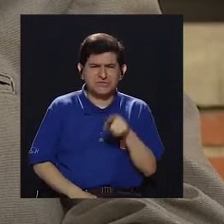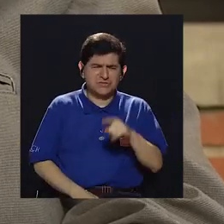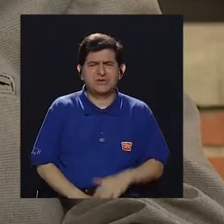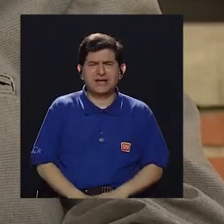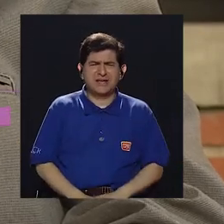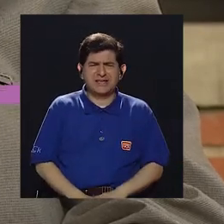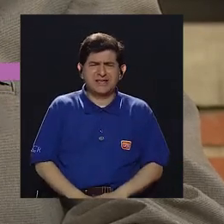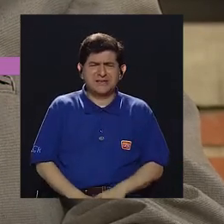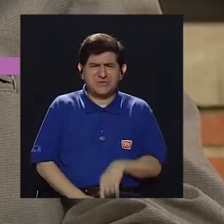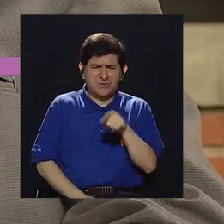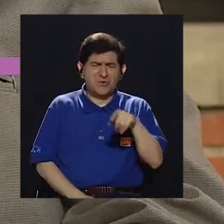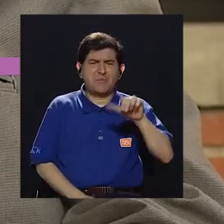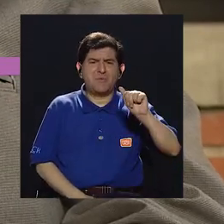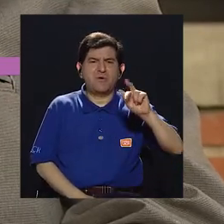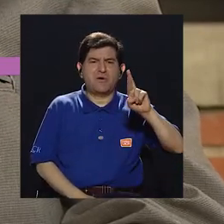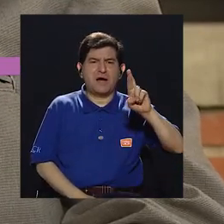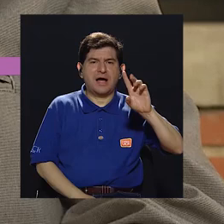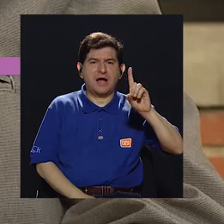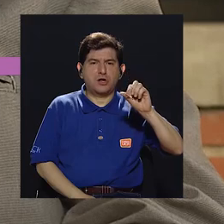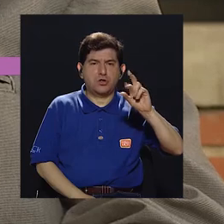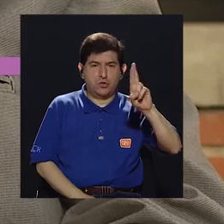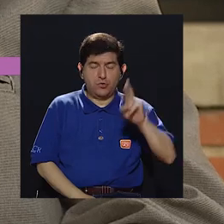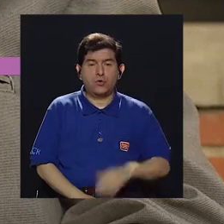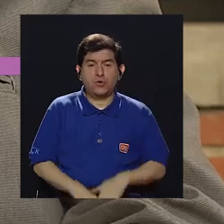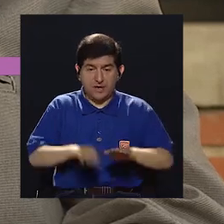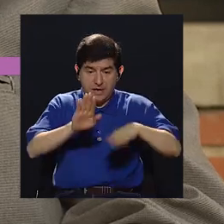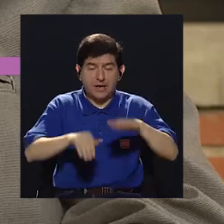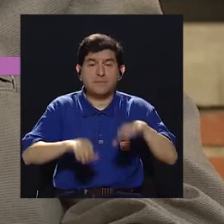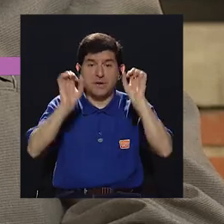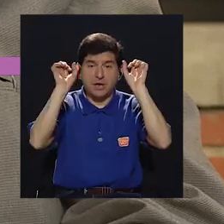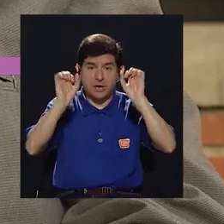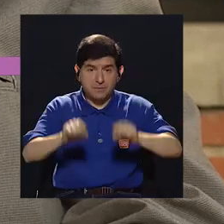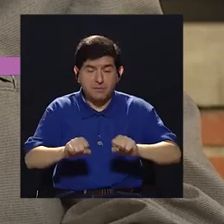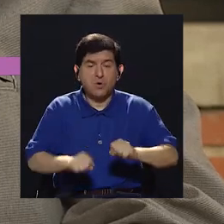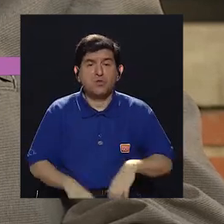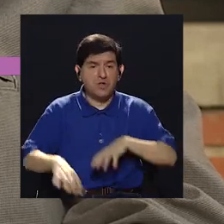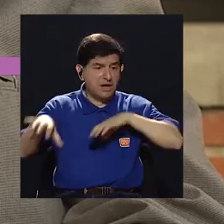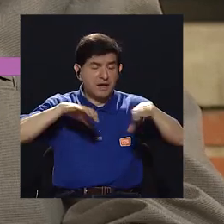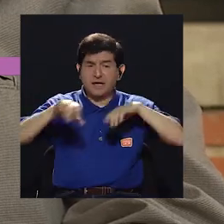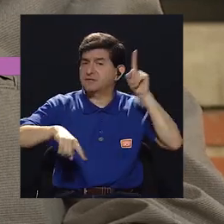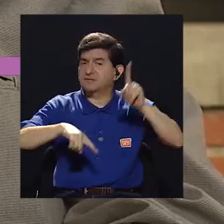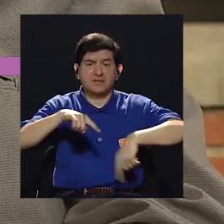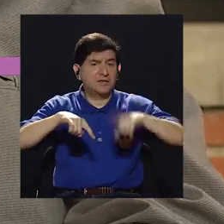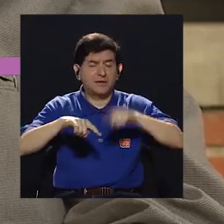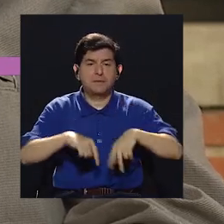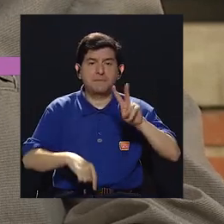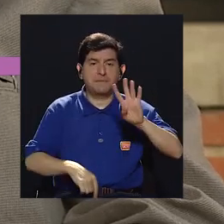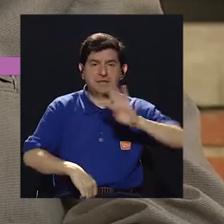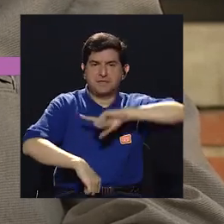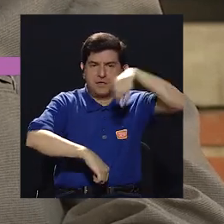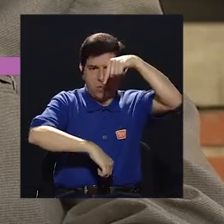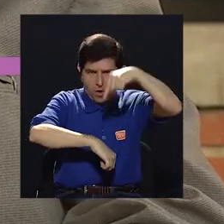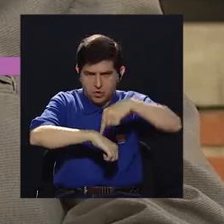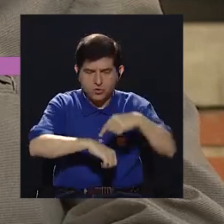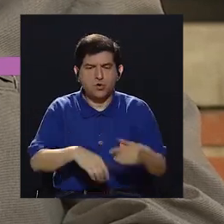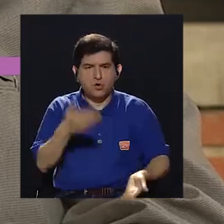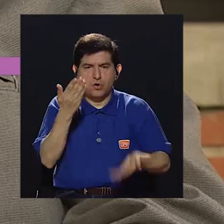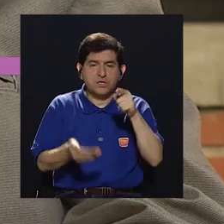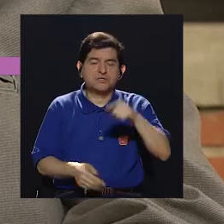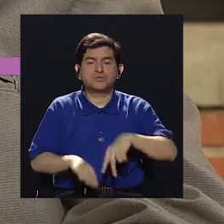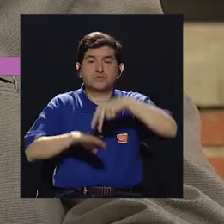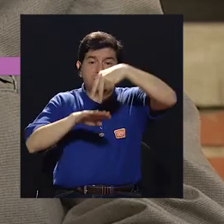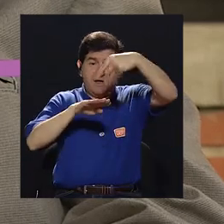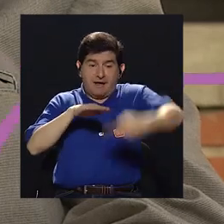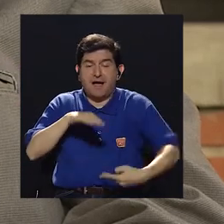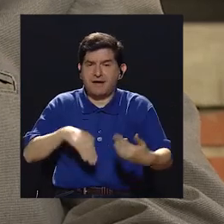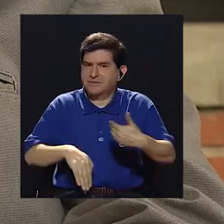ejemplo, ardorosa en el pie, que te puede incapacitar para hacer tus actividades cotidianas, porque puede pasar 24 horas y a veces te